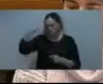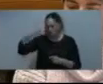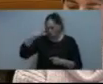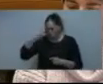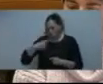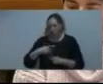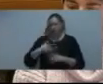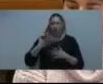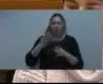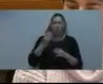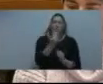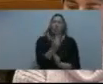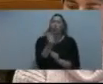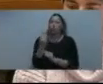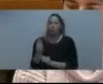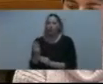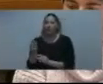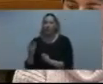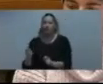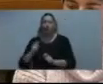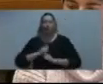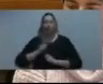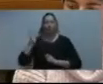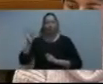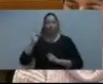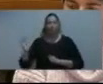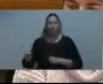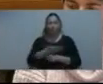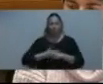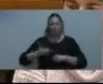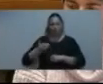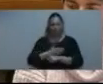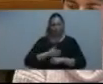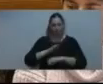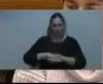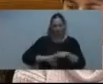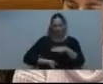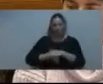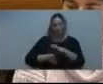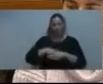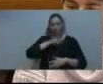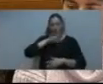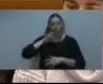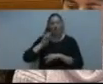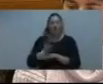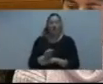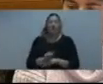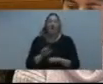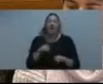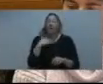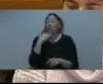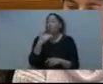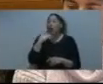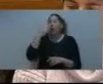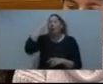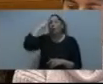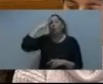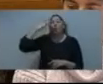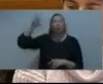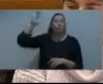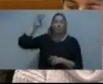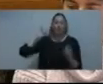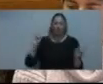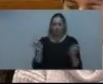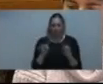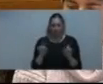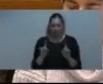esos monumentos nos den un rendimiento cultural y social. Y esto no es una utopía. Le voy a dar 2 ejemplos puestos que se ponen y se